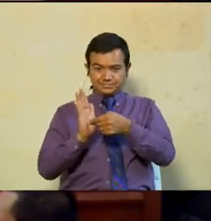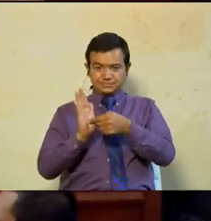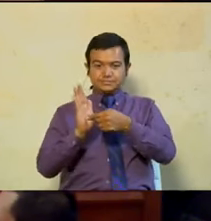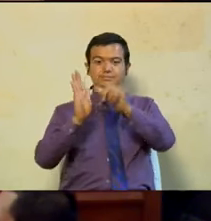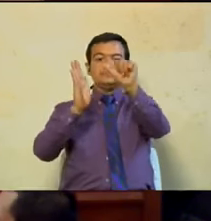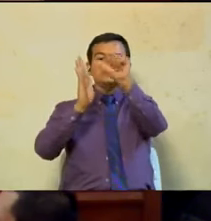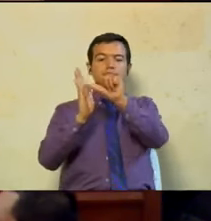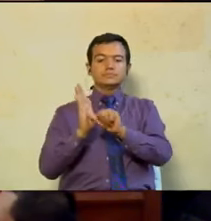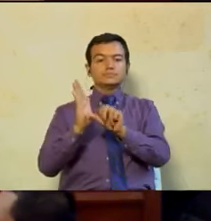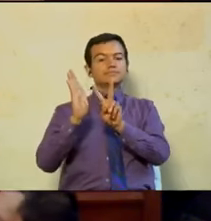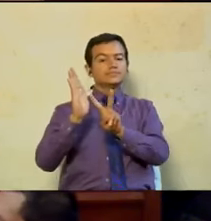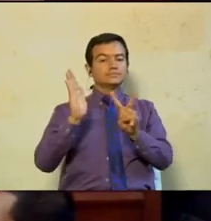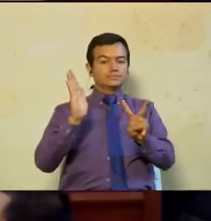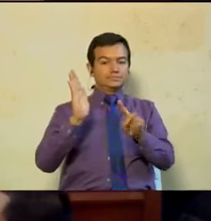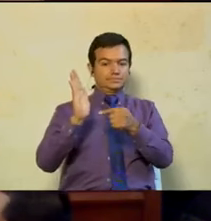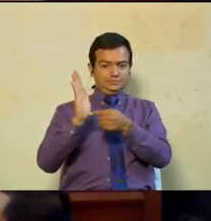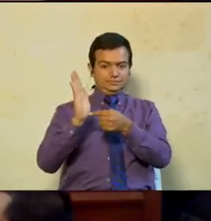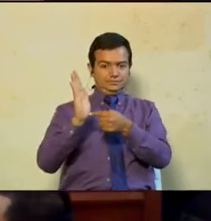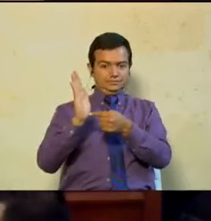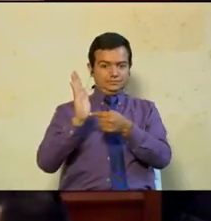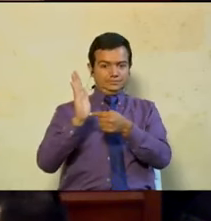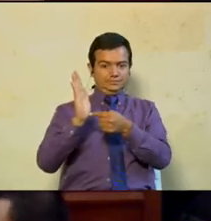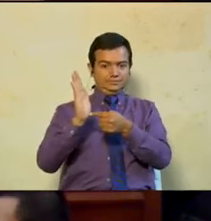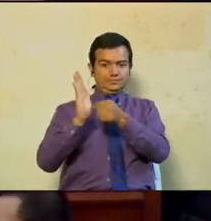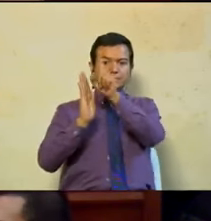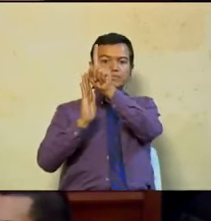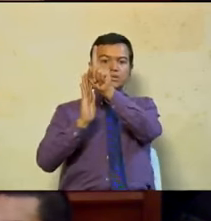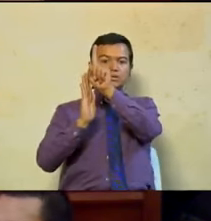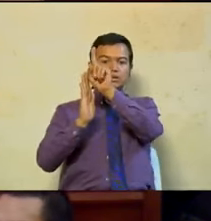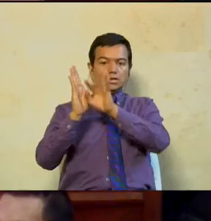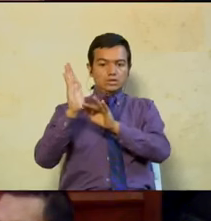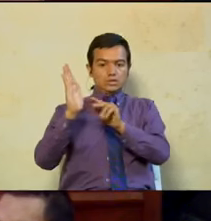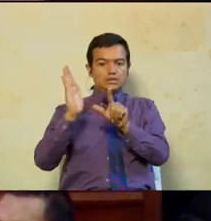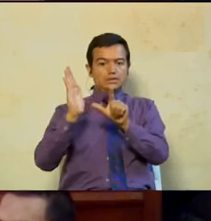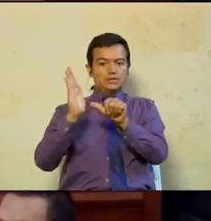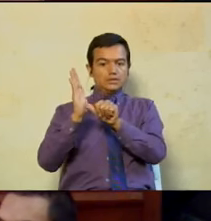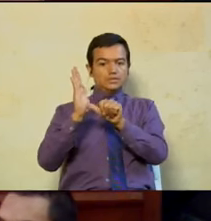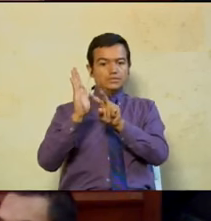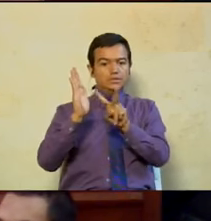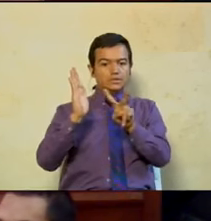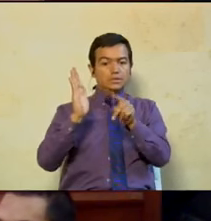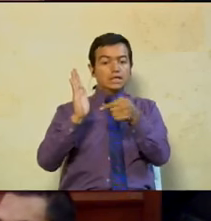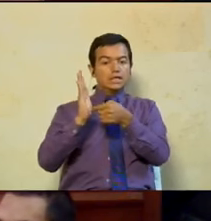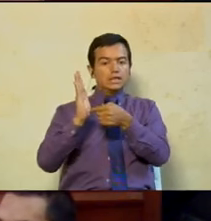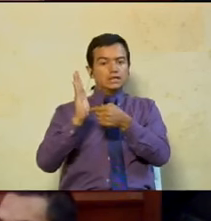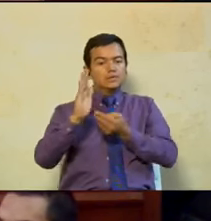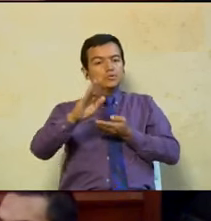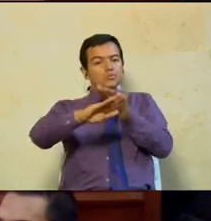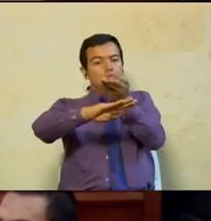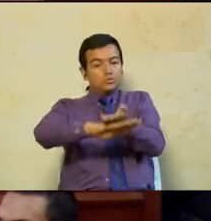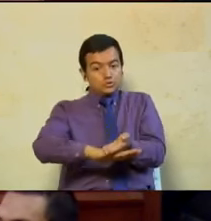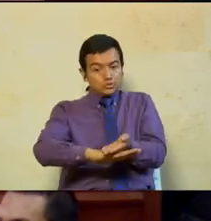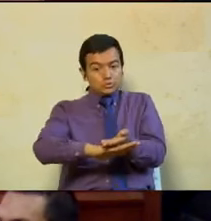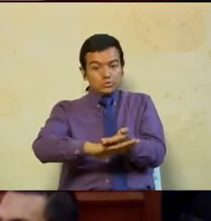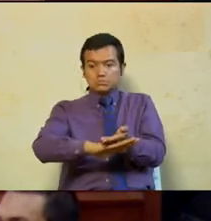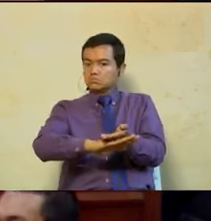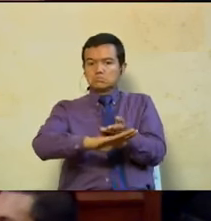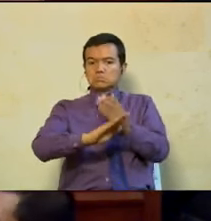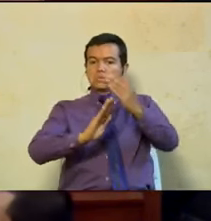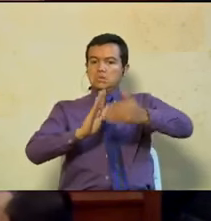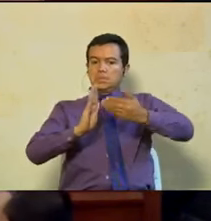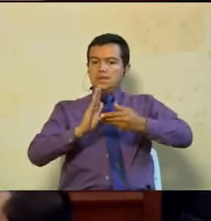artículos de los cuales no tienen ninguna proposición para que sean sometidos